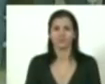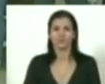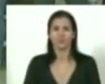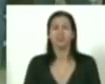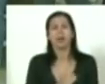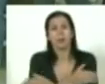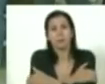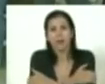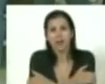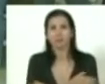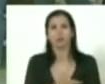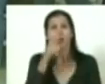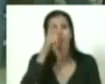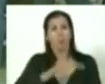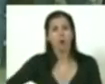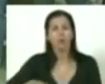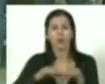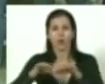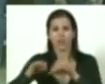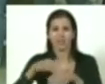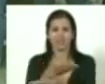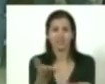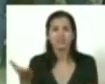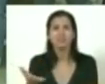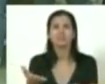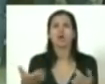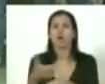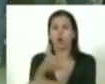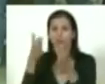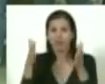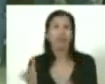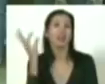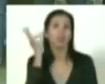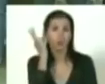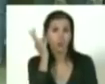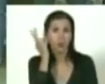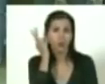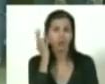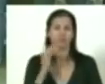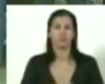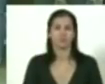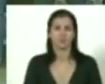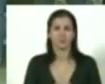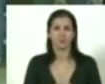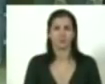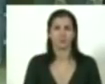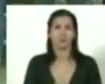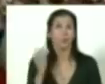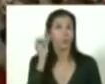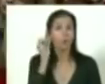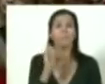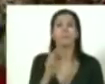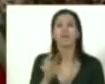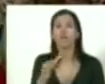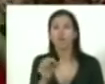abrazo al pueblo de Cojedes, a su gobernadora, querida compatriota, Margot